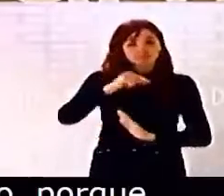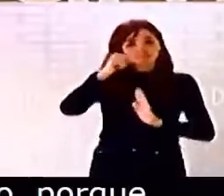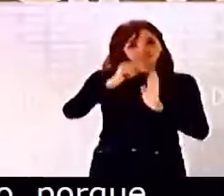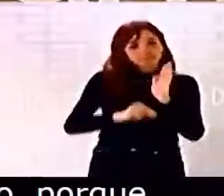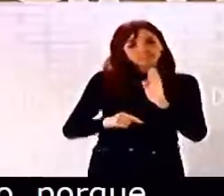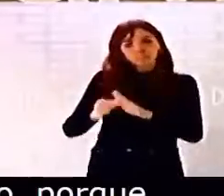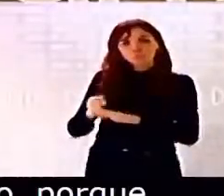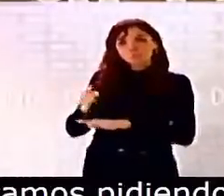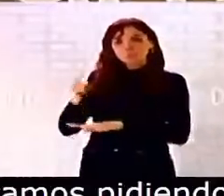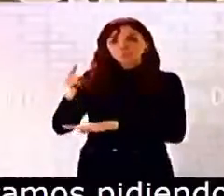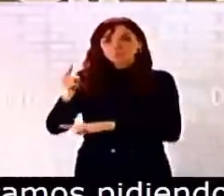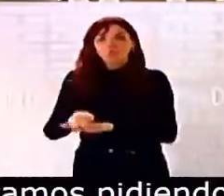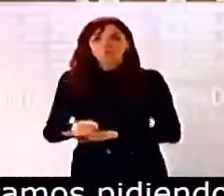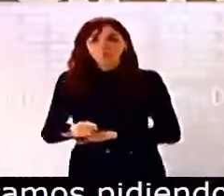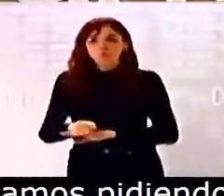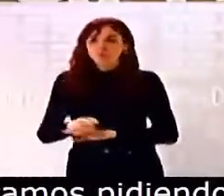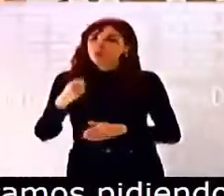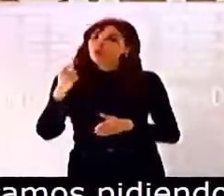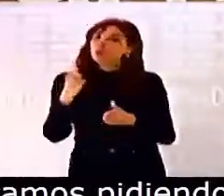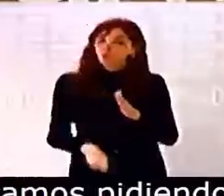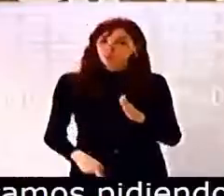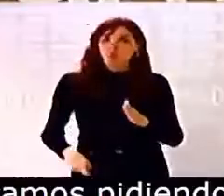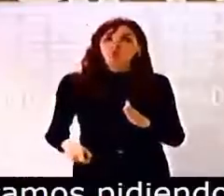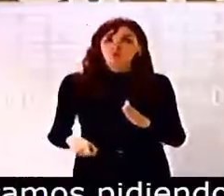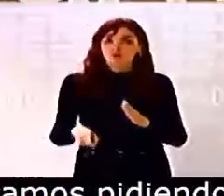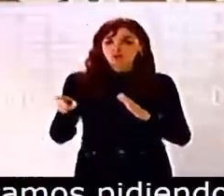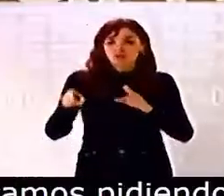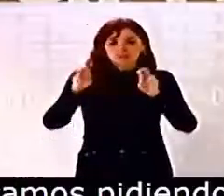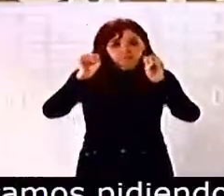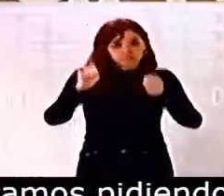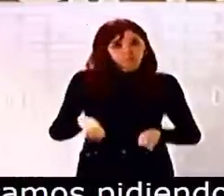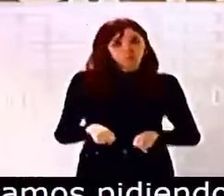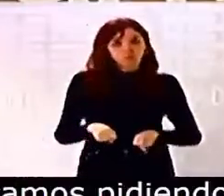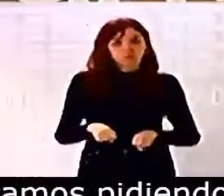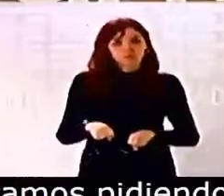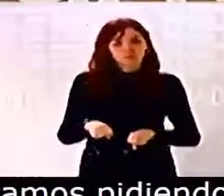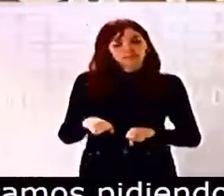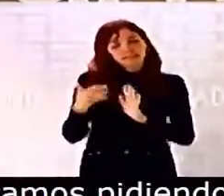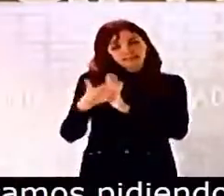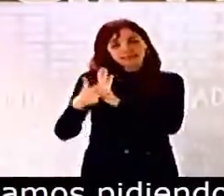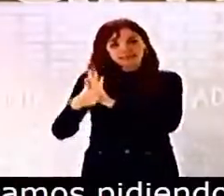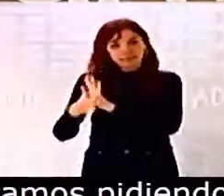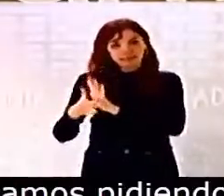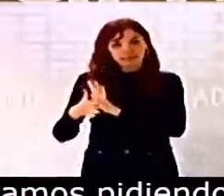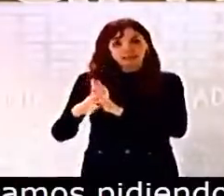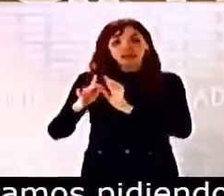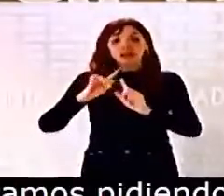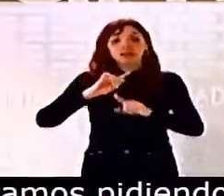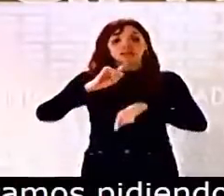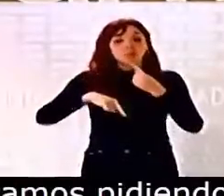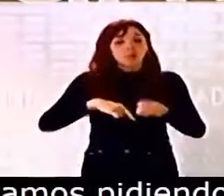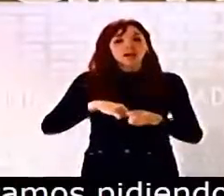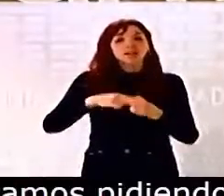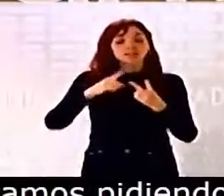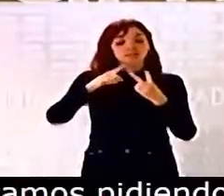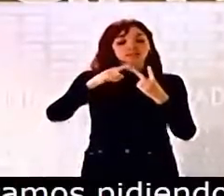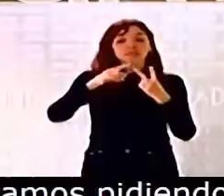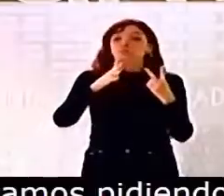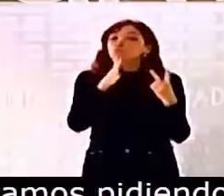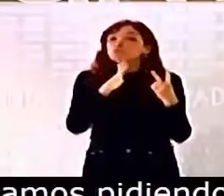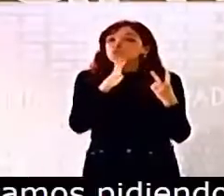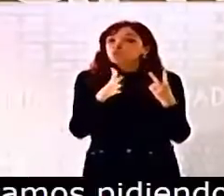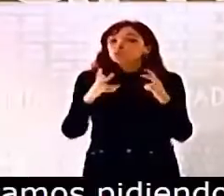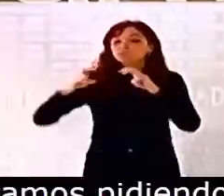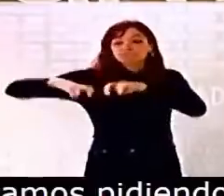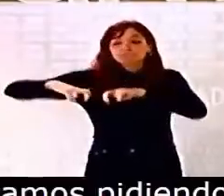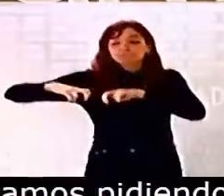ejercicio muy importante de contención y, en segundo lugar, porque, además de